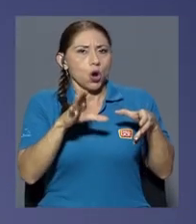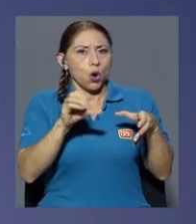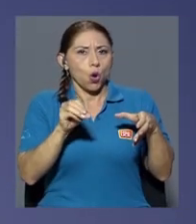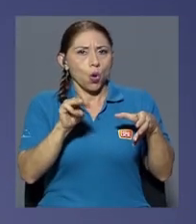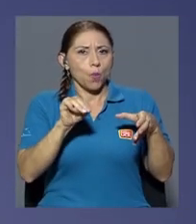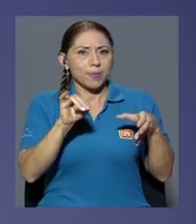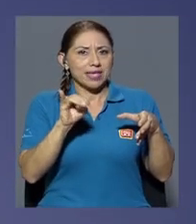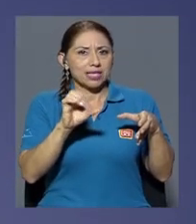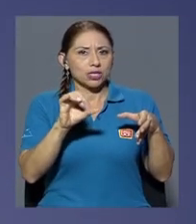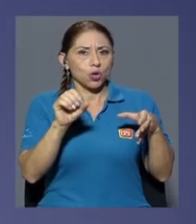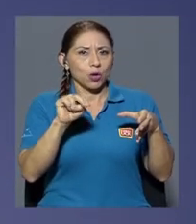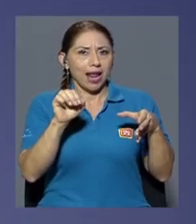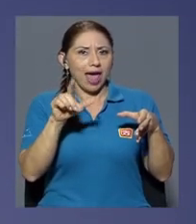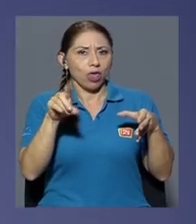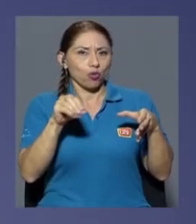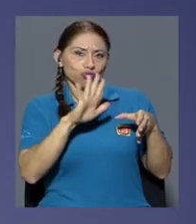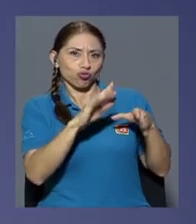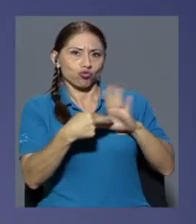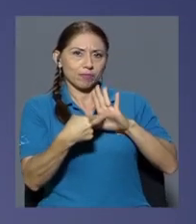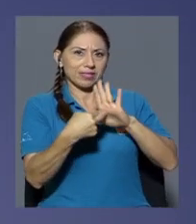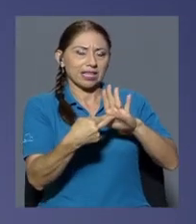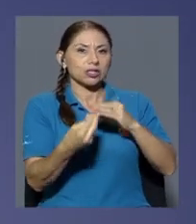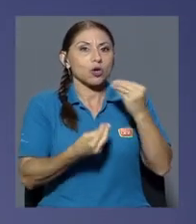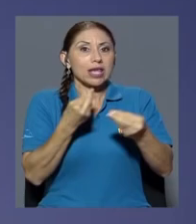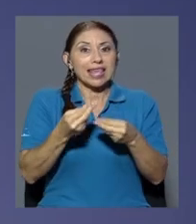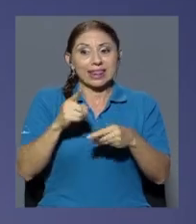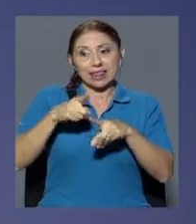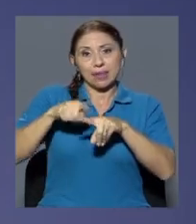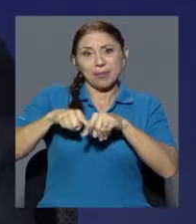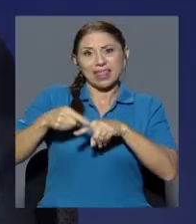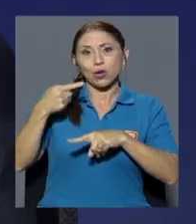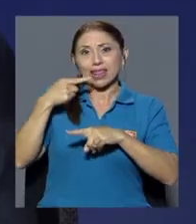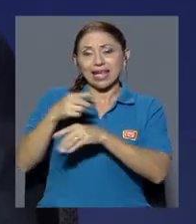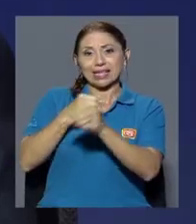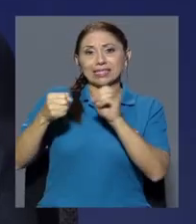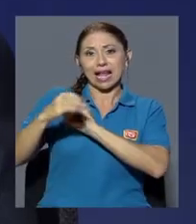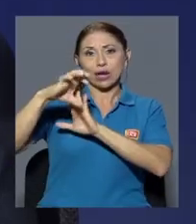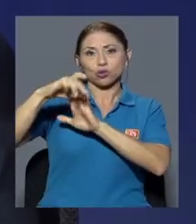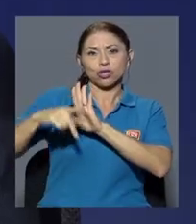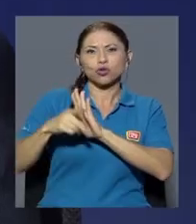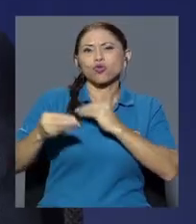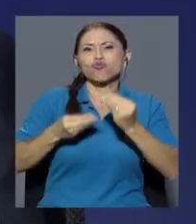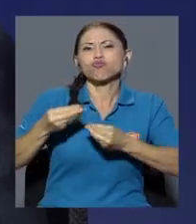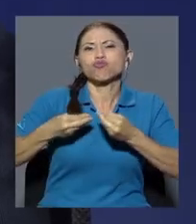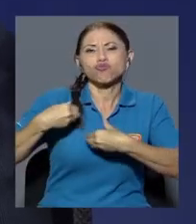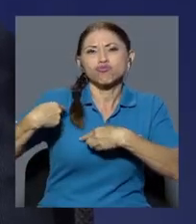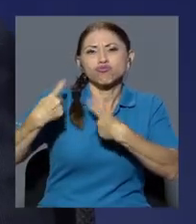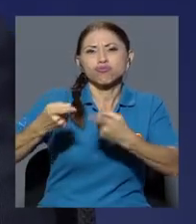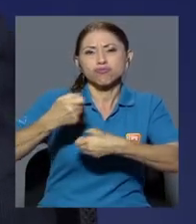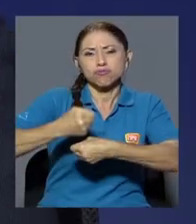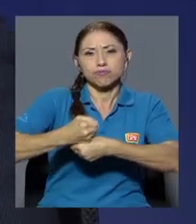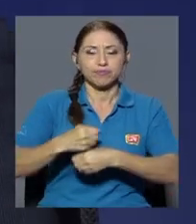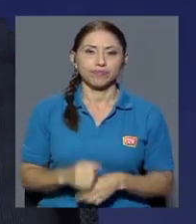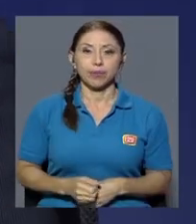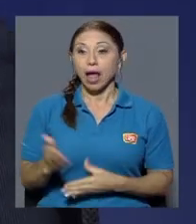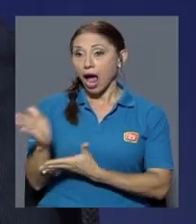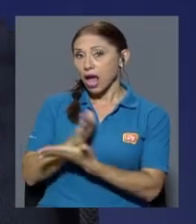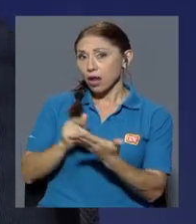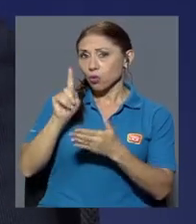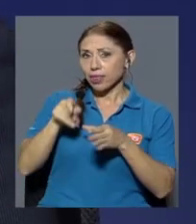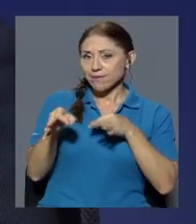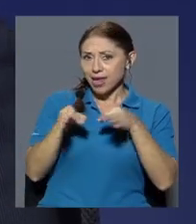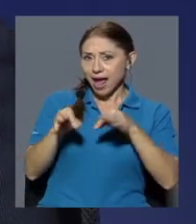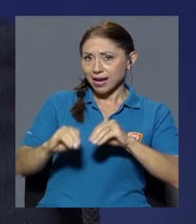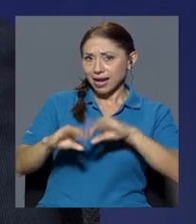propósito de la decisión que tome sala constitucional bueno hay un punto me parece previo de aclaración en la